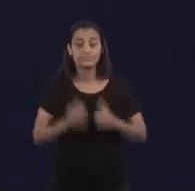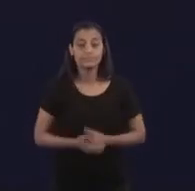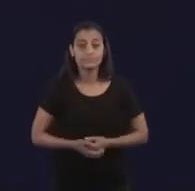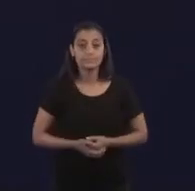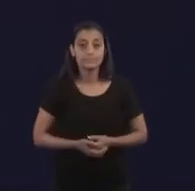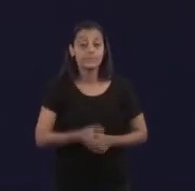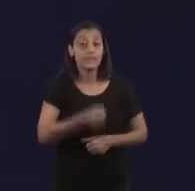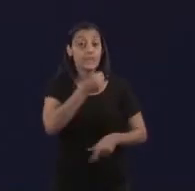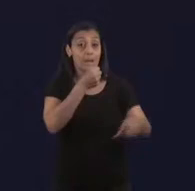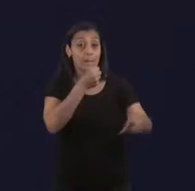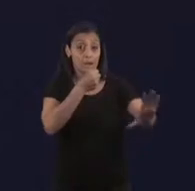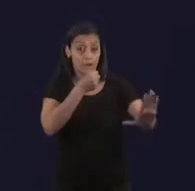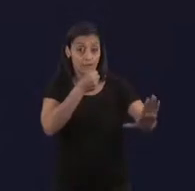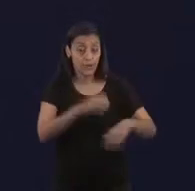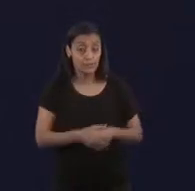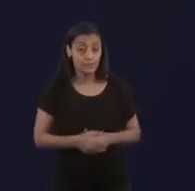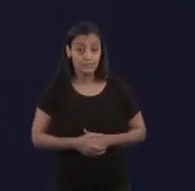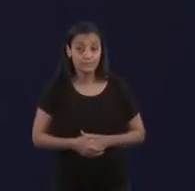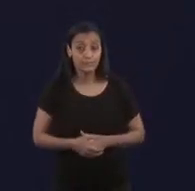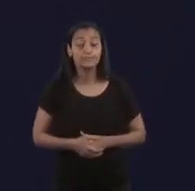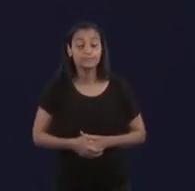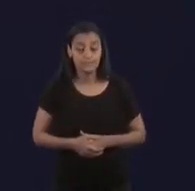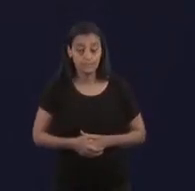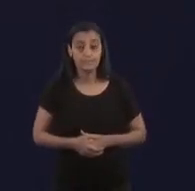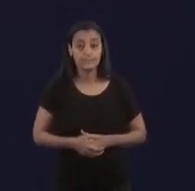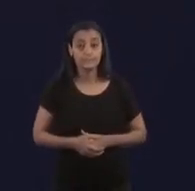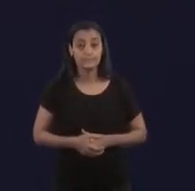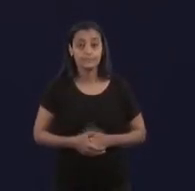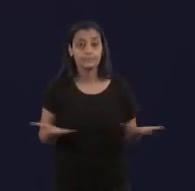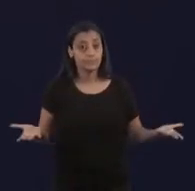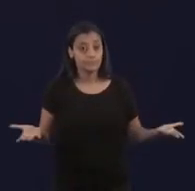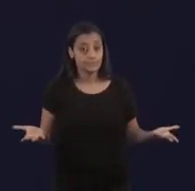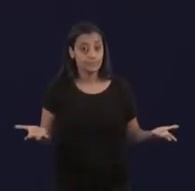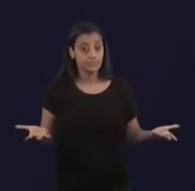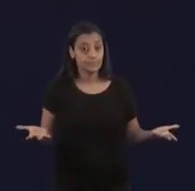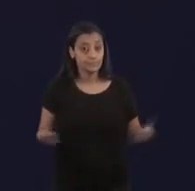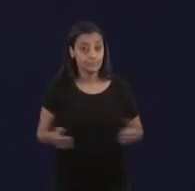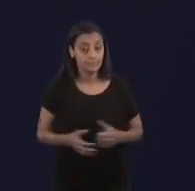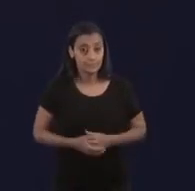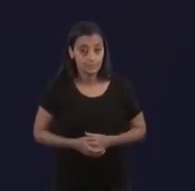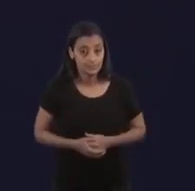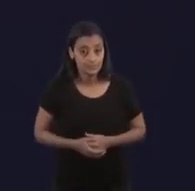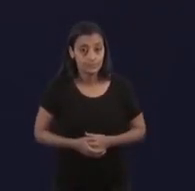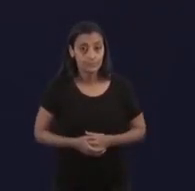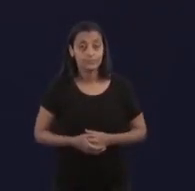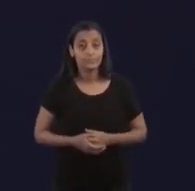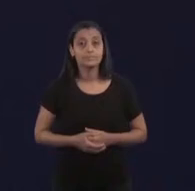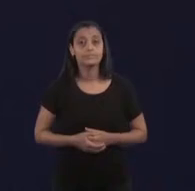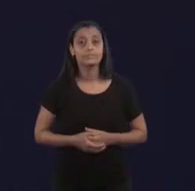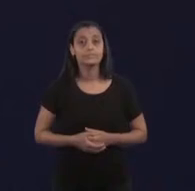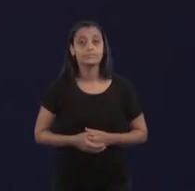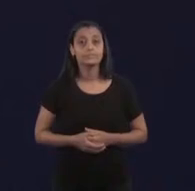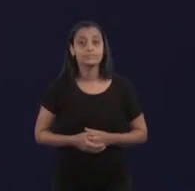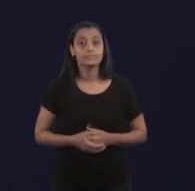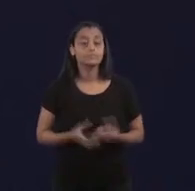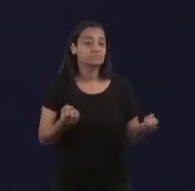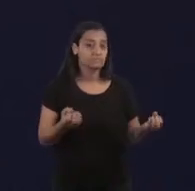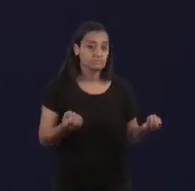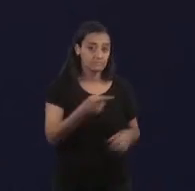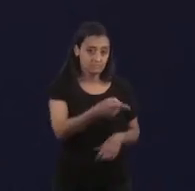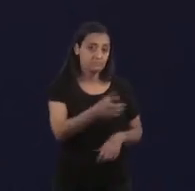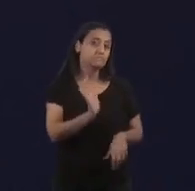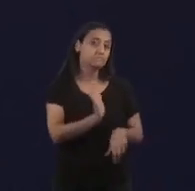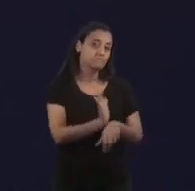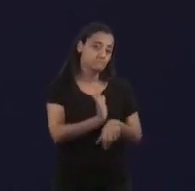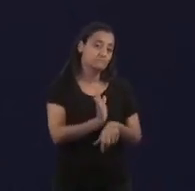El micrófono, ¿te están golpeando? Bueno, caso omiso, ¿no? Bueno, está muy bien, son